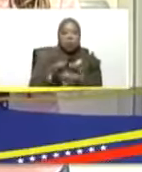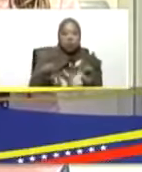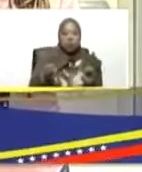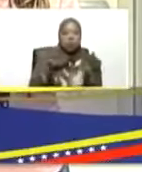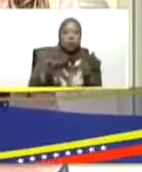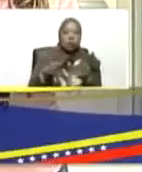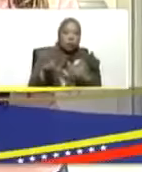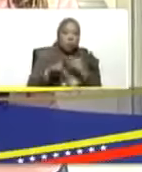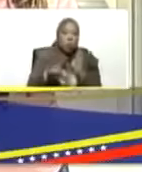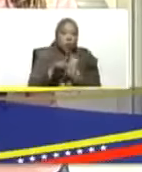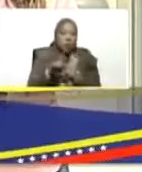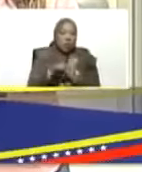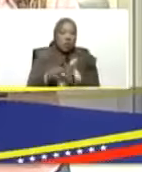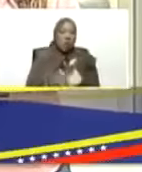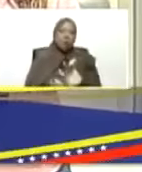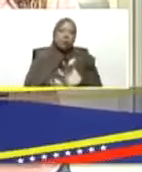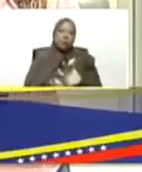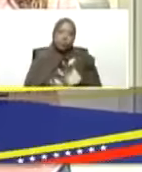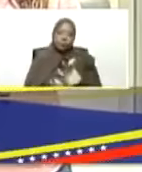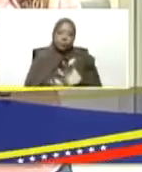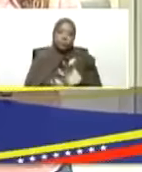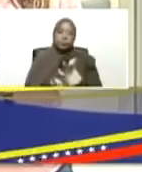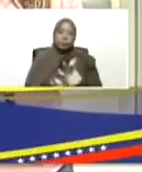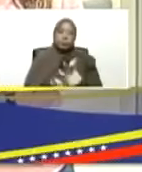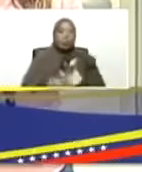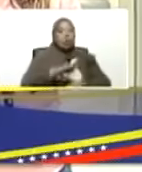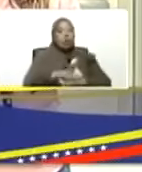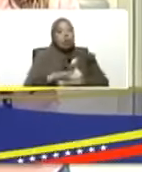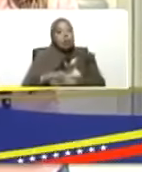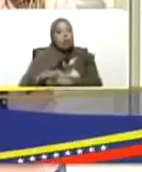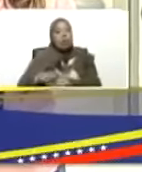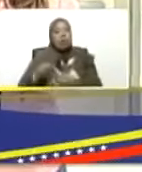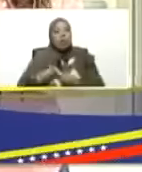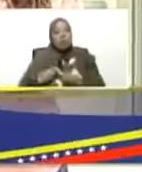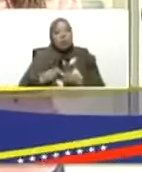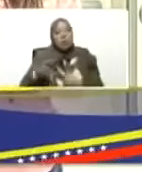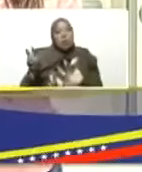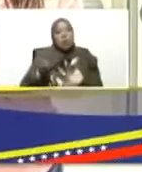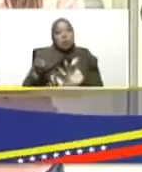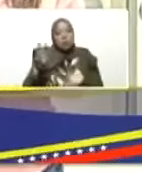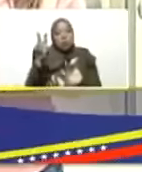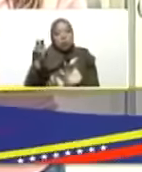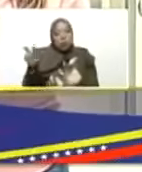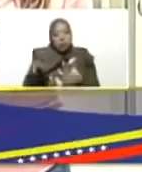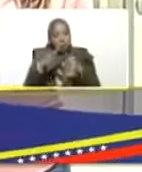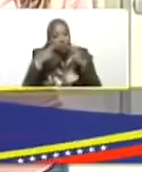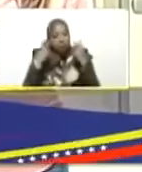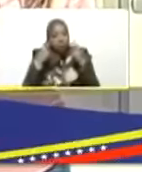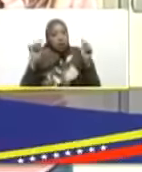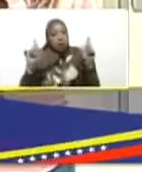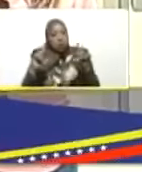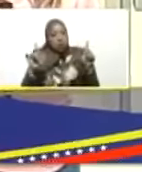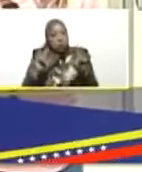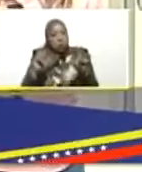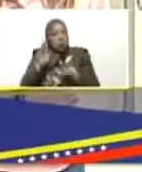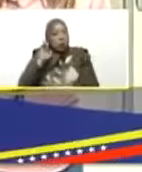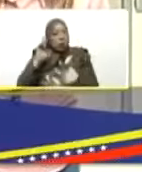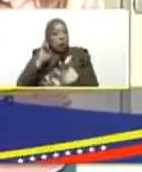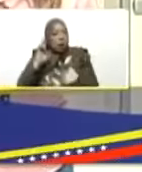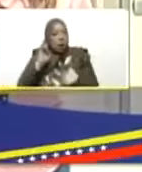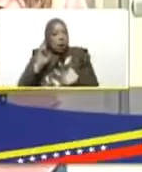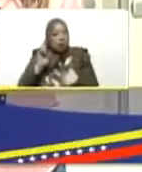neoespartanos, neoespartanas, y a todos los venezolanos que hasta ahora, siendo viernes, nos están viendo y